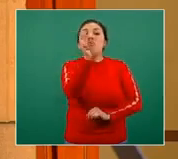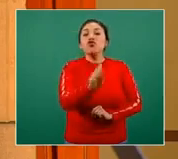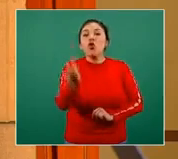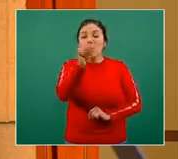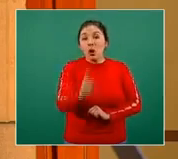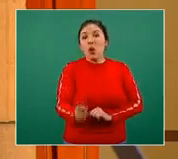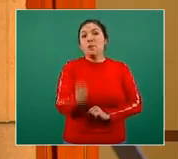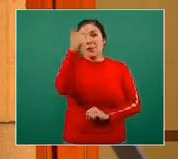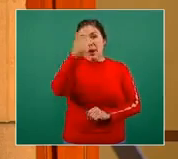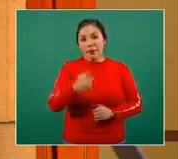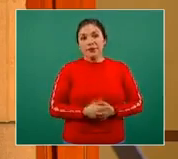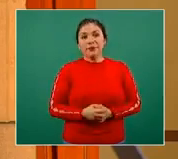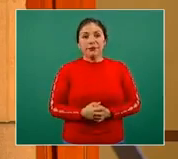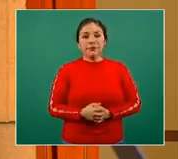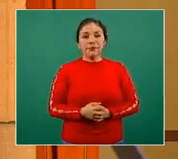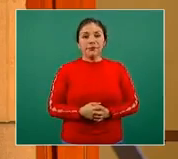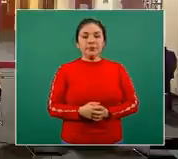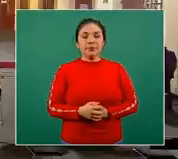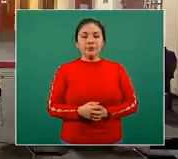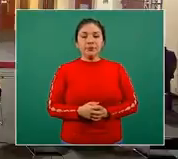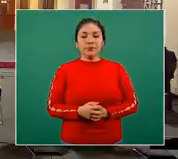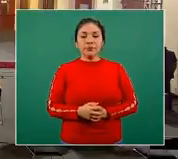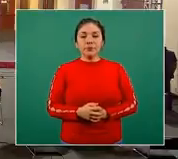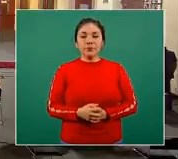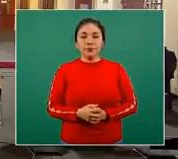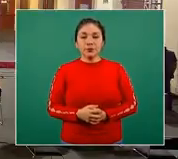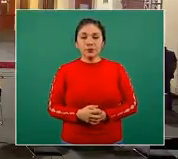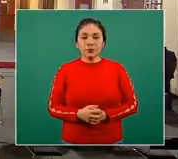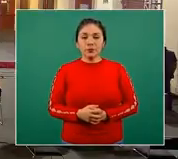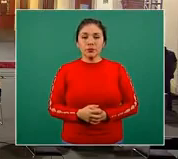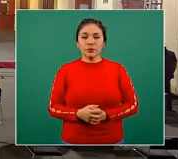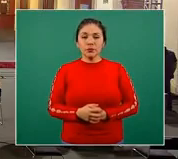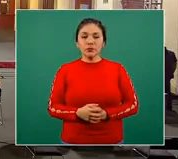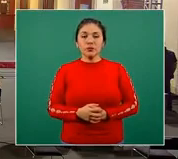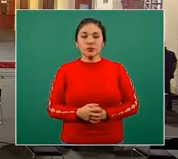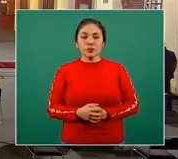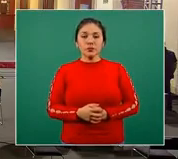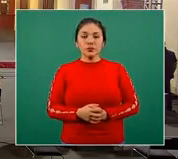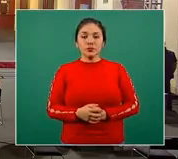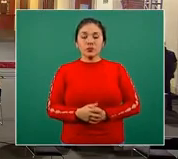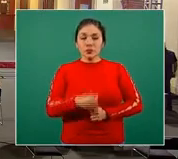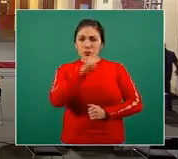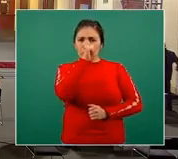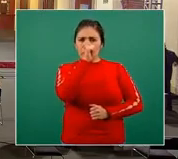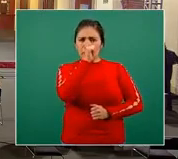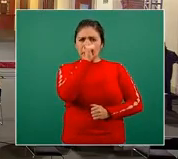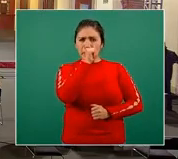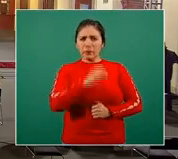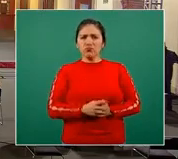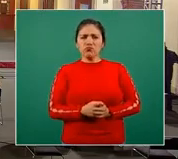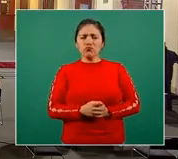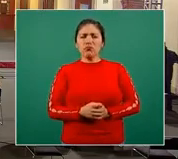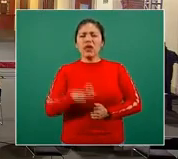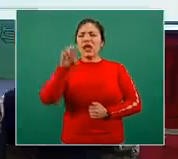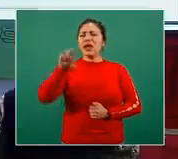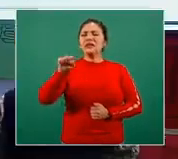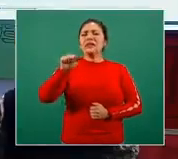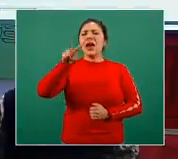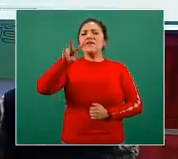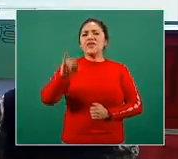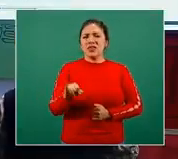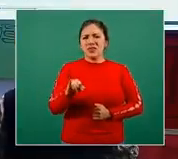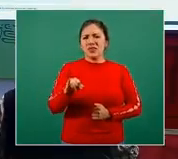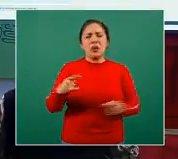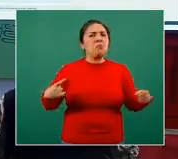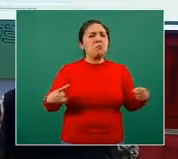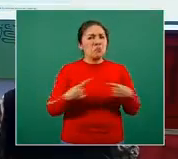domingo. La siguiente. Y no ha variado la frecuencia de eventos supuestamente atribuibles a